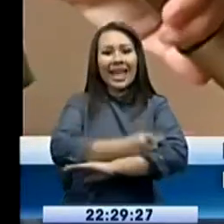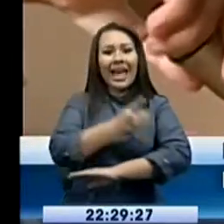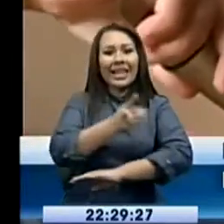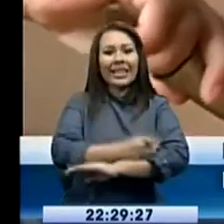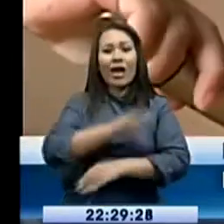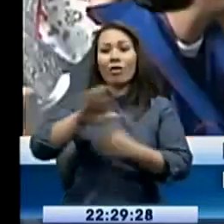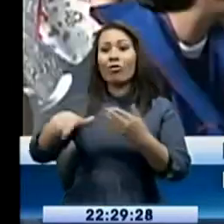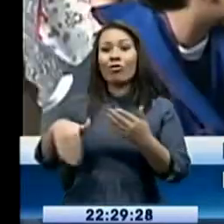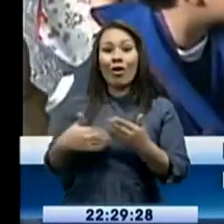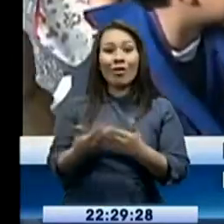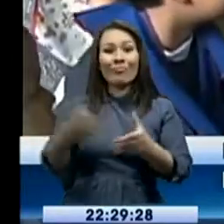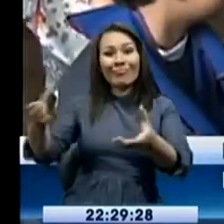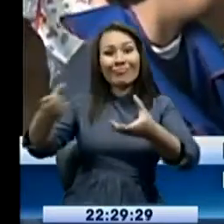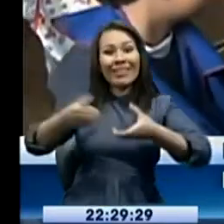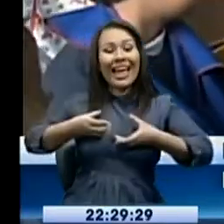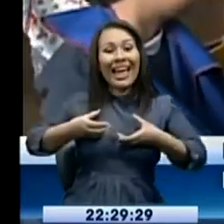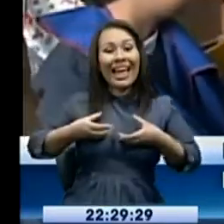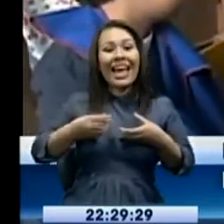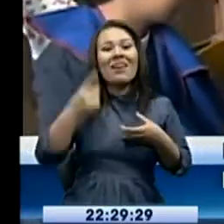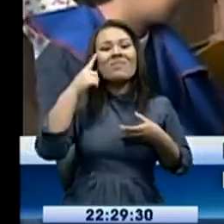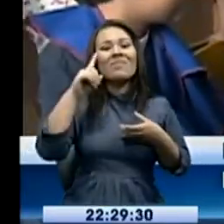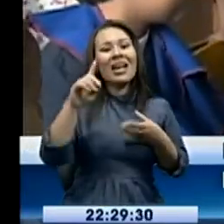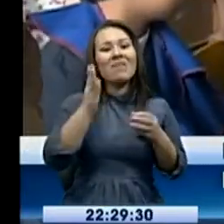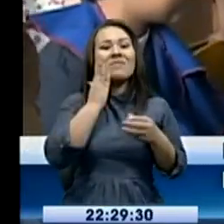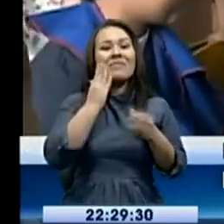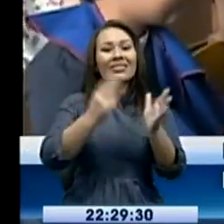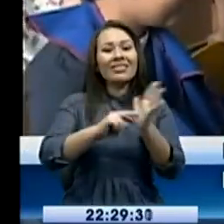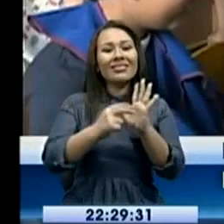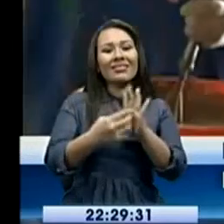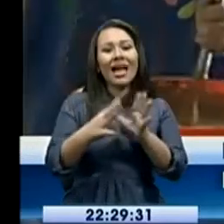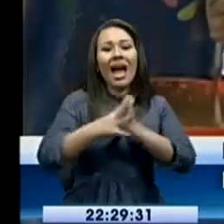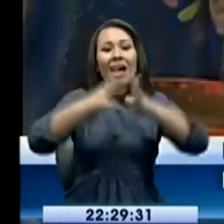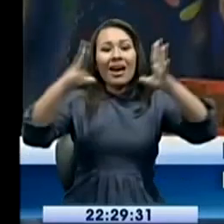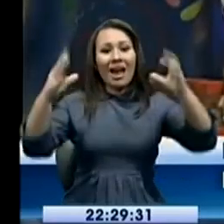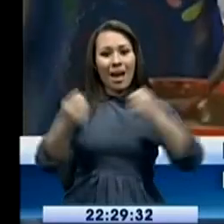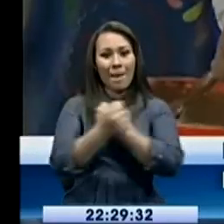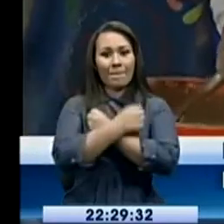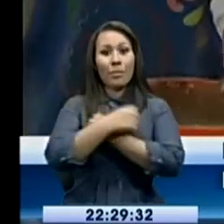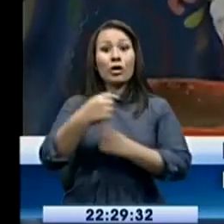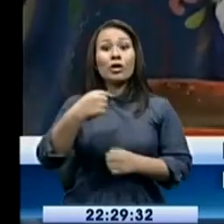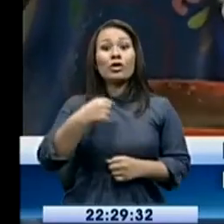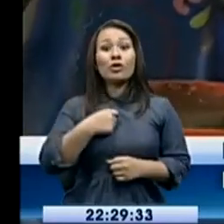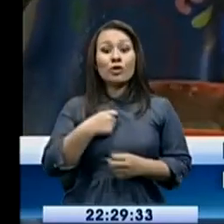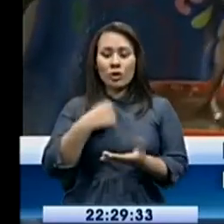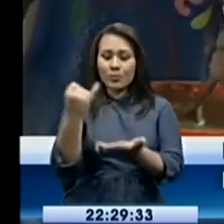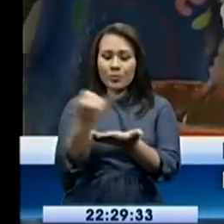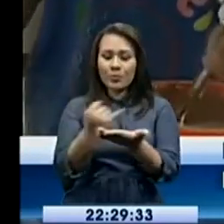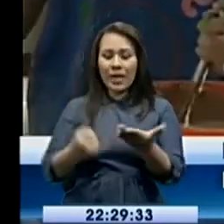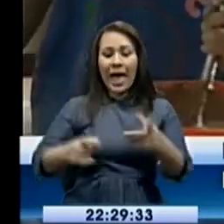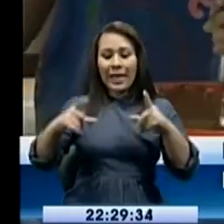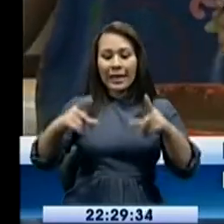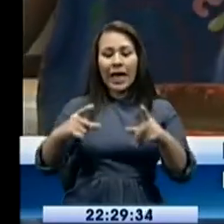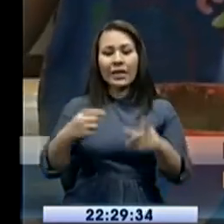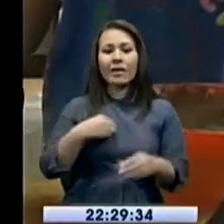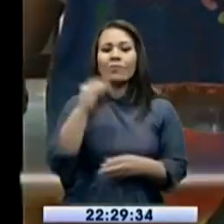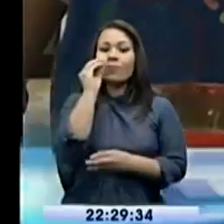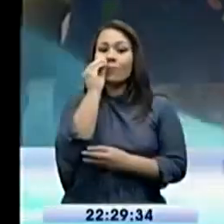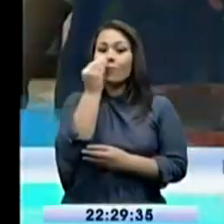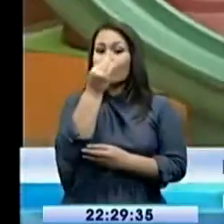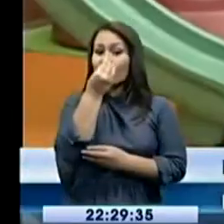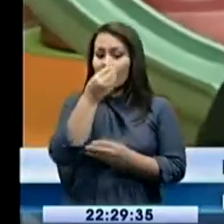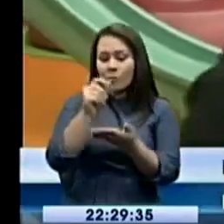más cotidianos muestran que el amor incondicional existe. Le hice tarjetas, le hice